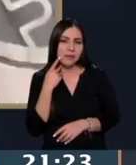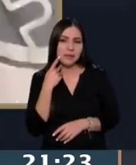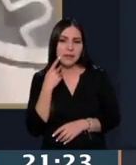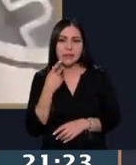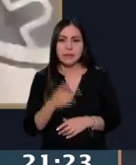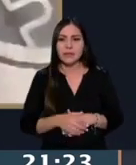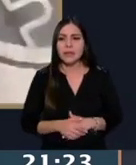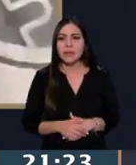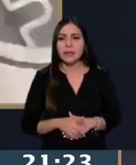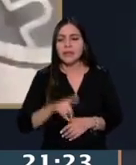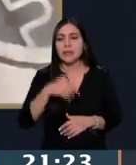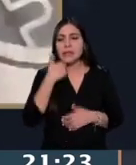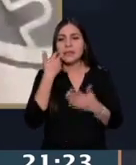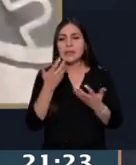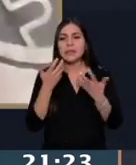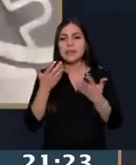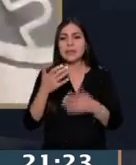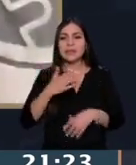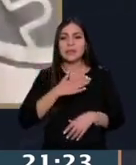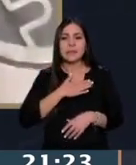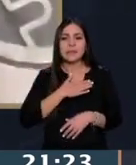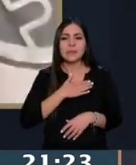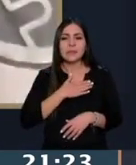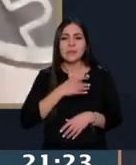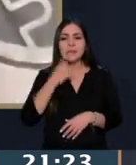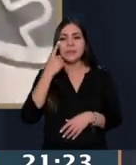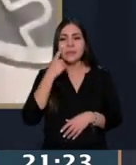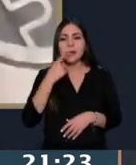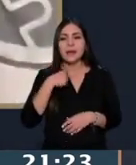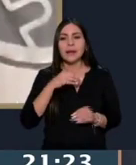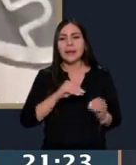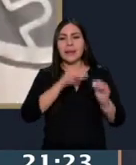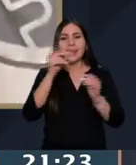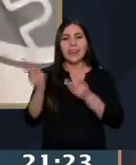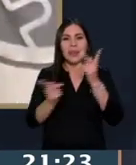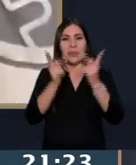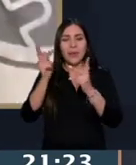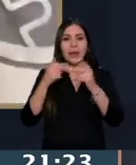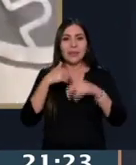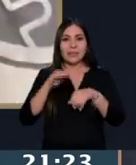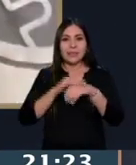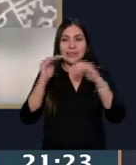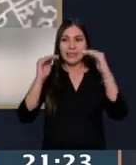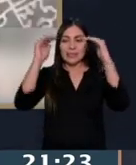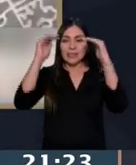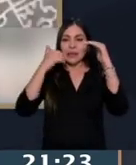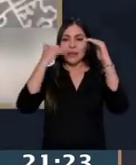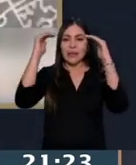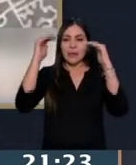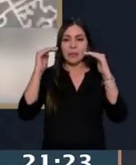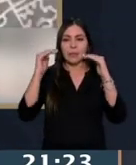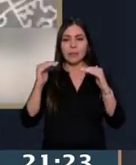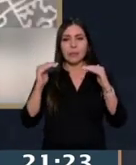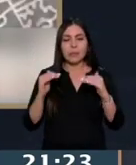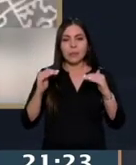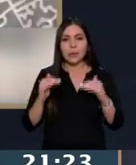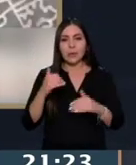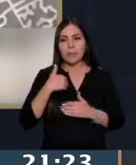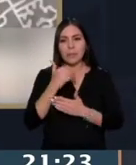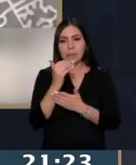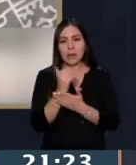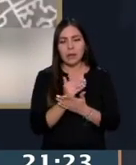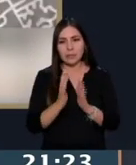bajar mi participación en esta encuesta. Cosa que, primero, lo más